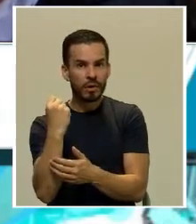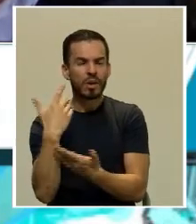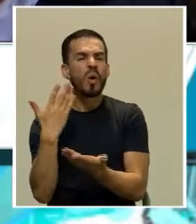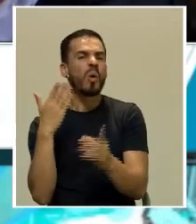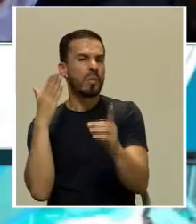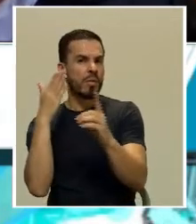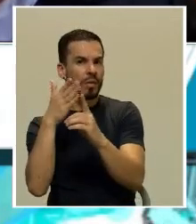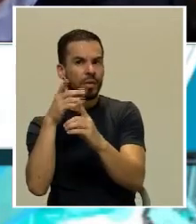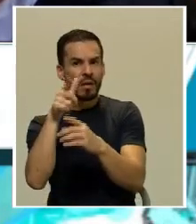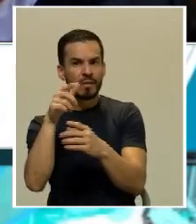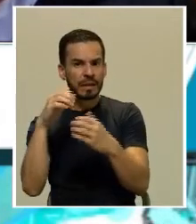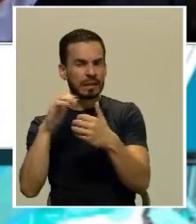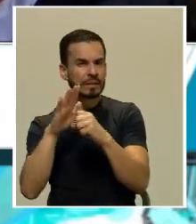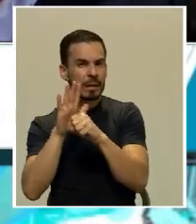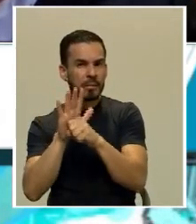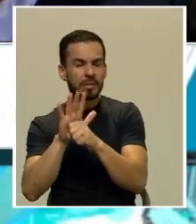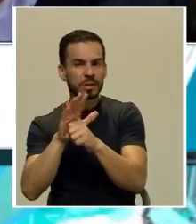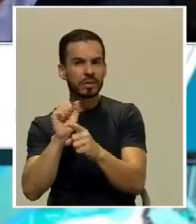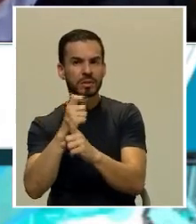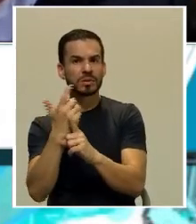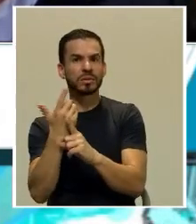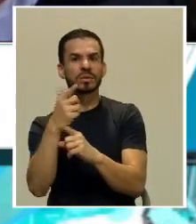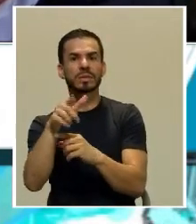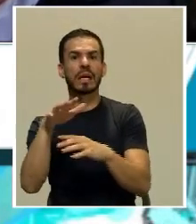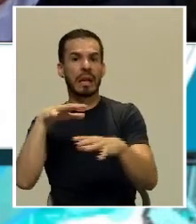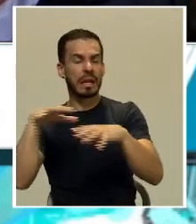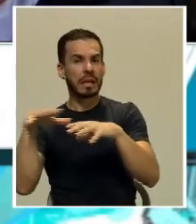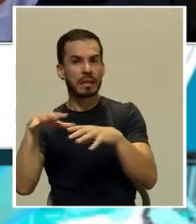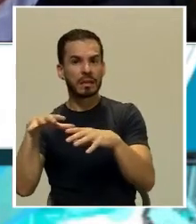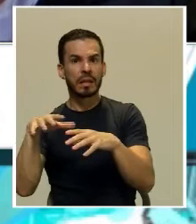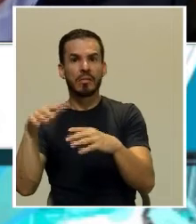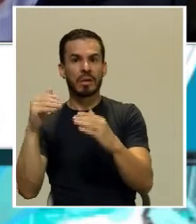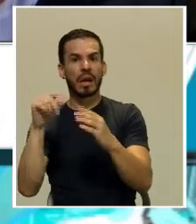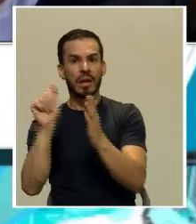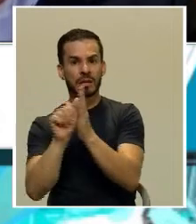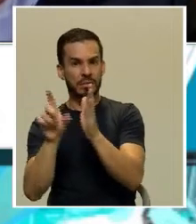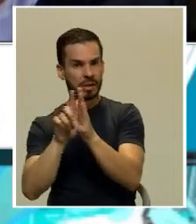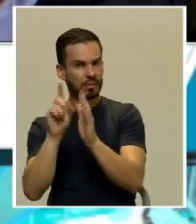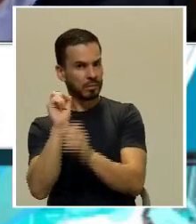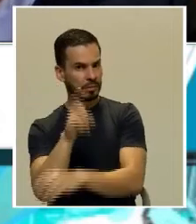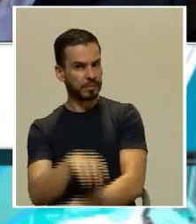¿Cómo afecta esa tensión social la dinámica en el Congreso?